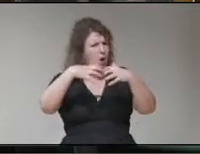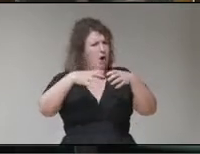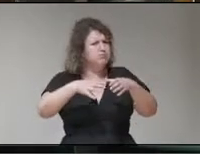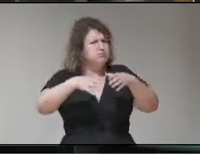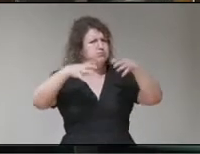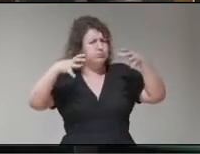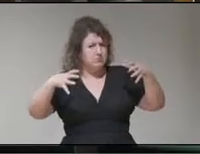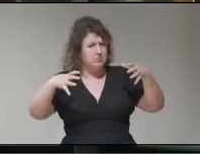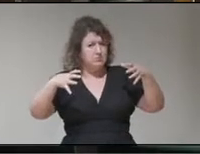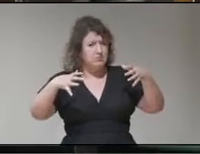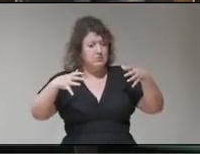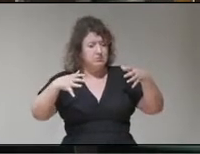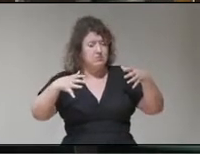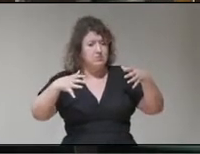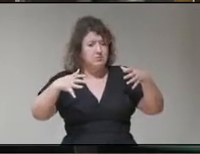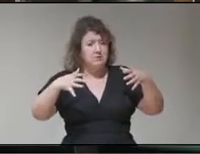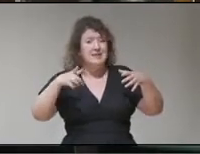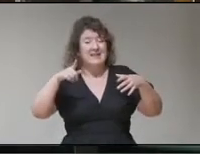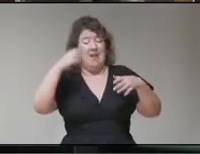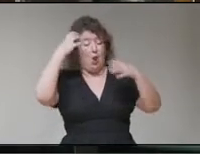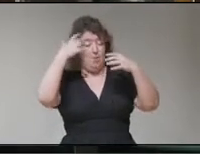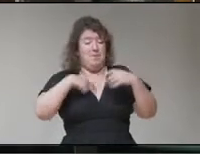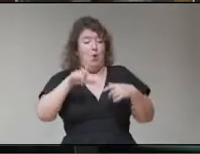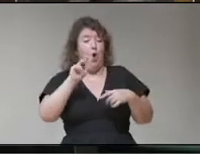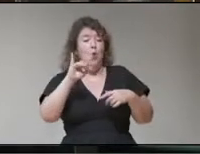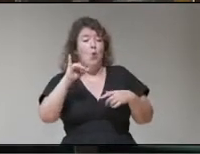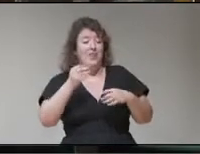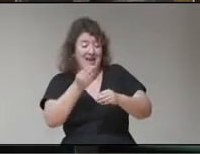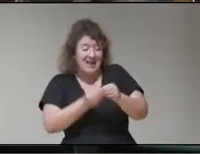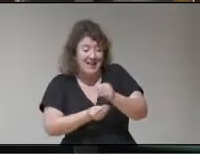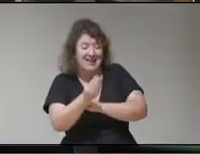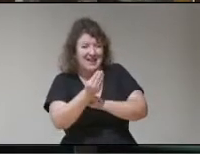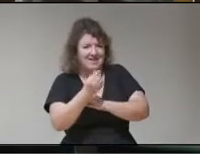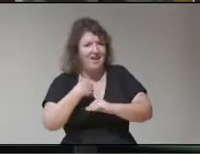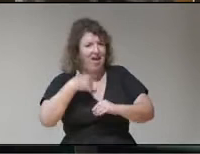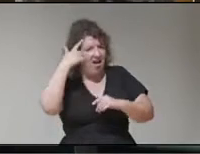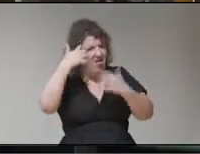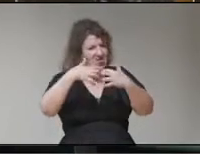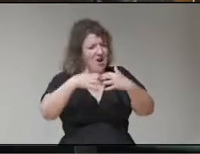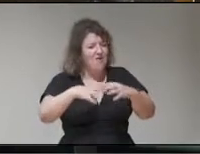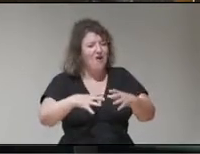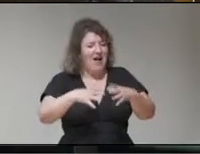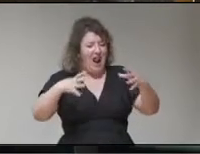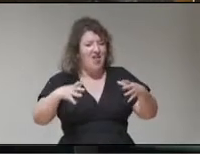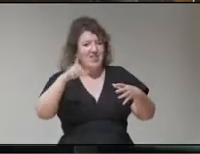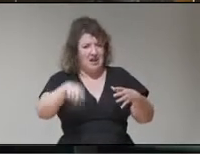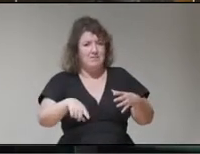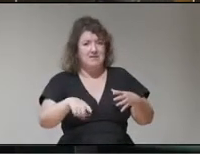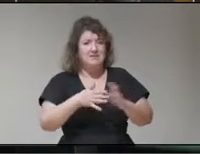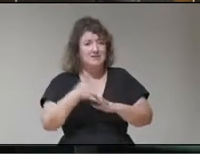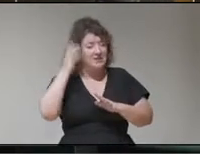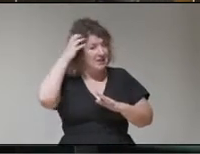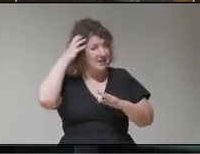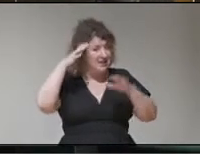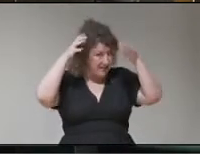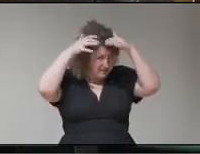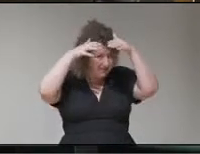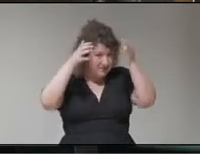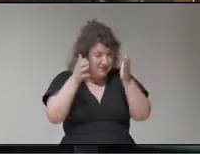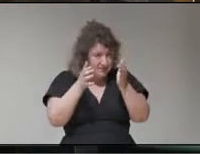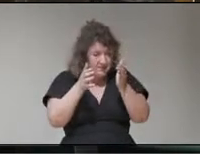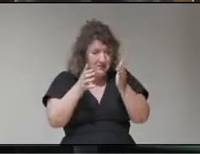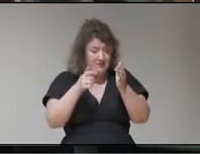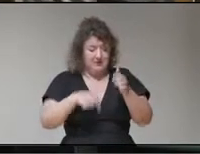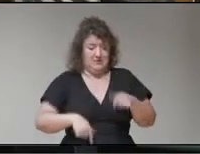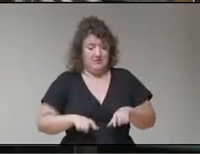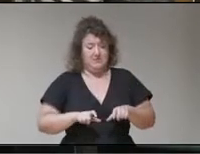evidentemente, los niños a que Lucy dio a luz también tenían un cerebro más grande. Por lo tanto, el agujero cada vez más pequeño